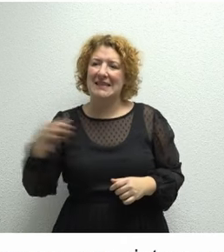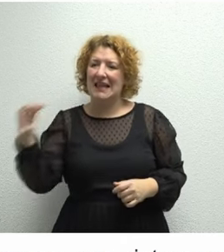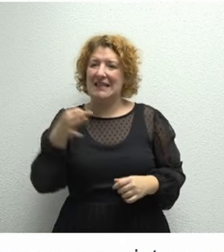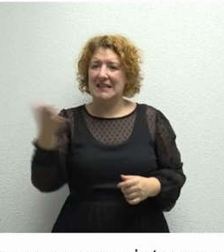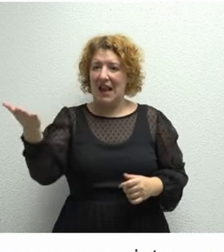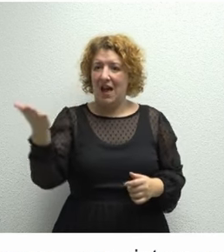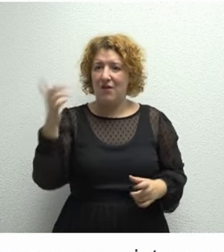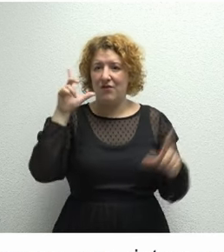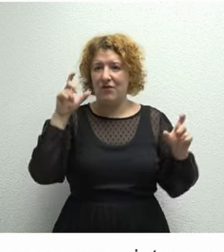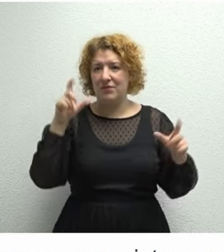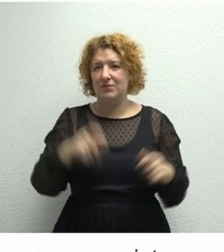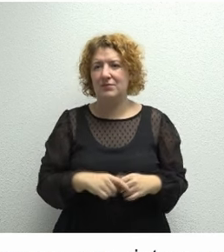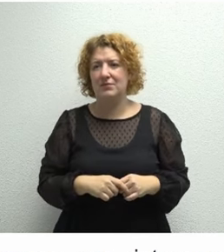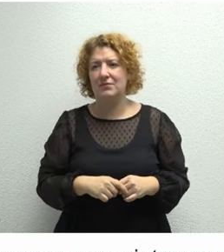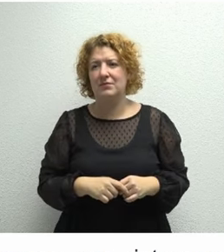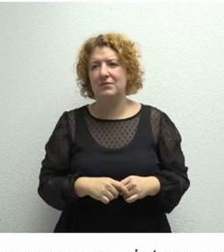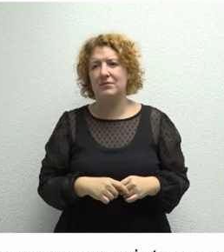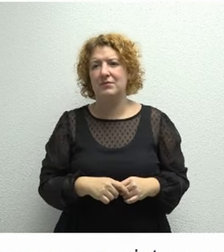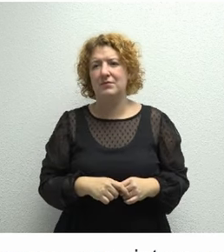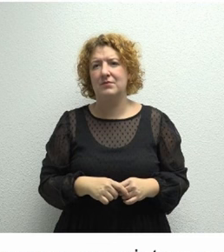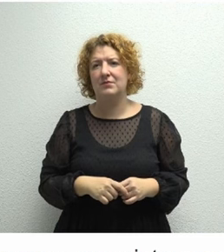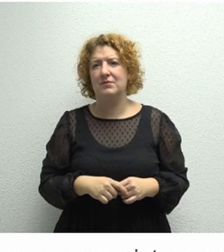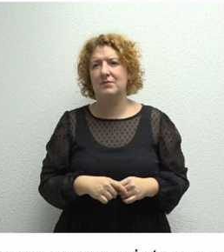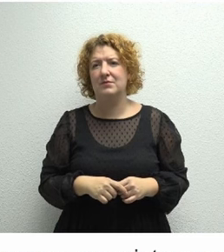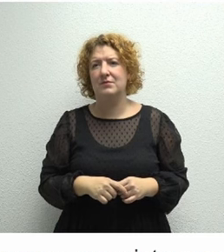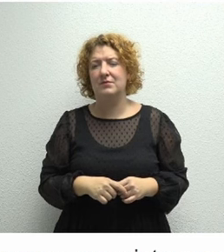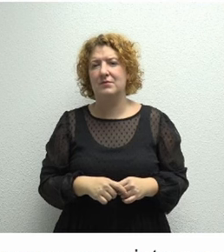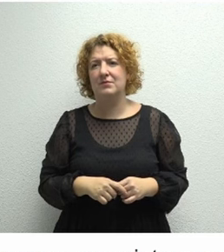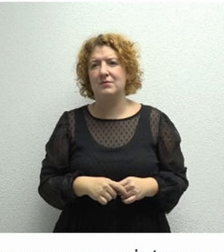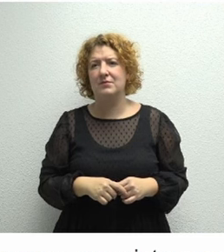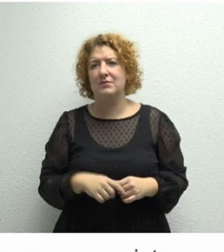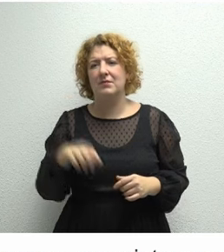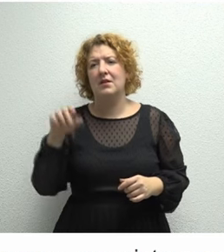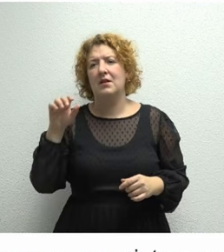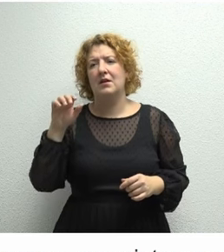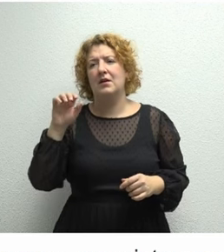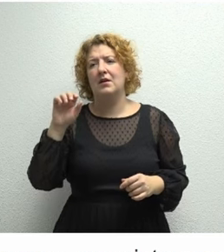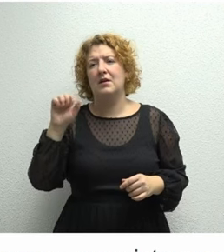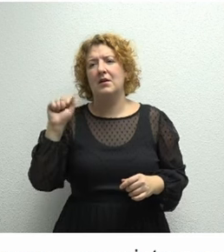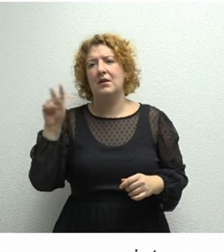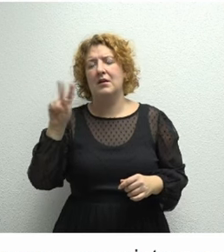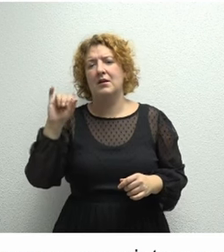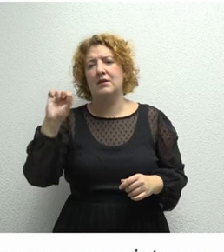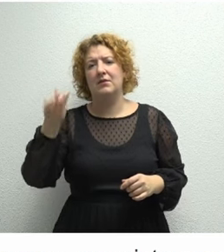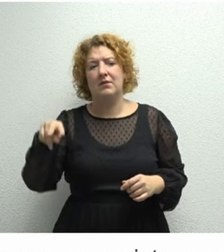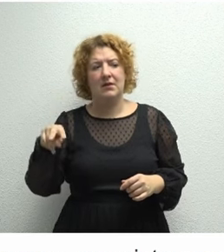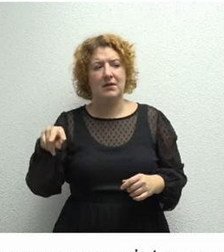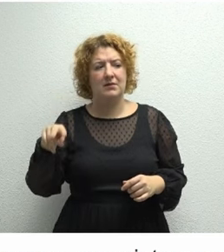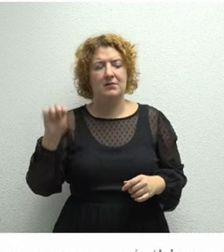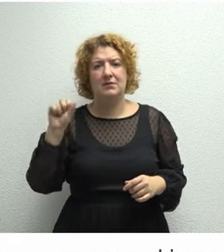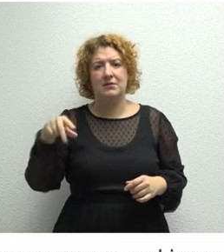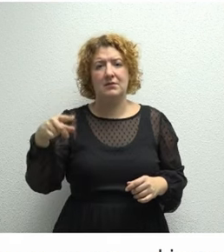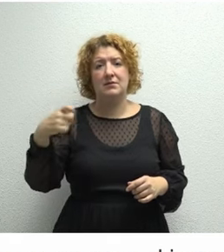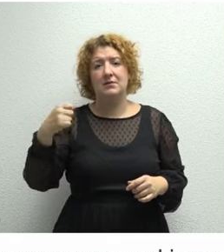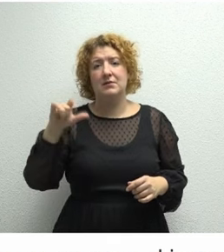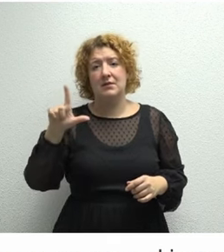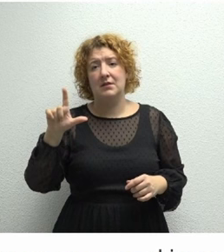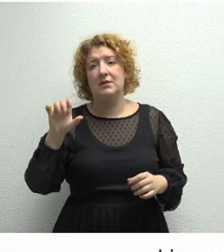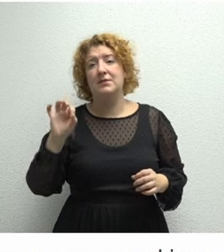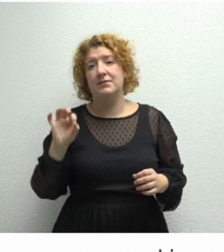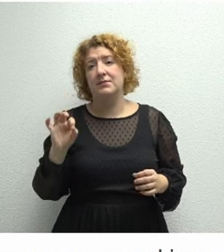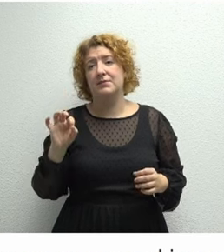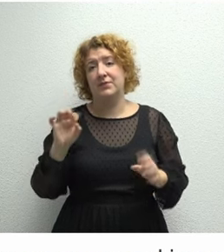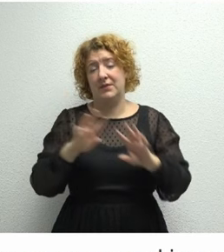nuestro lo voy a nombrar de abián eh abián sangil que es nuestro eh compañero que está desarrollando la web que es